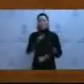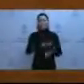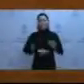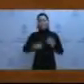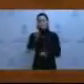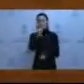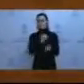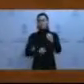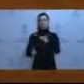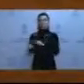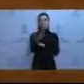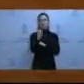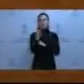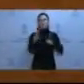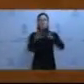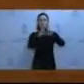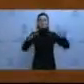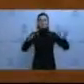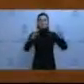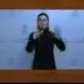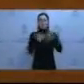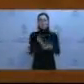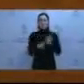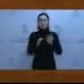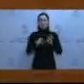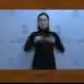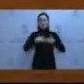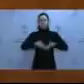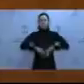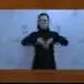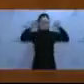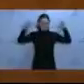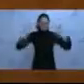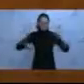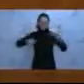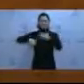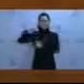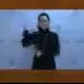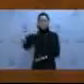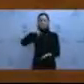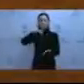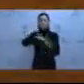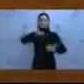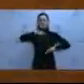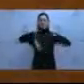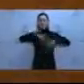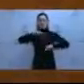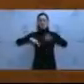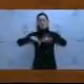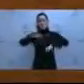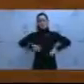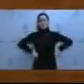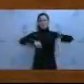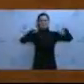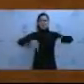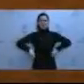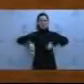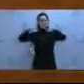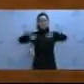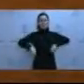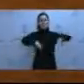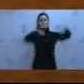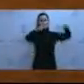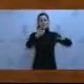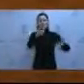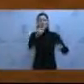de esta sociedad ha sido las operaciones industriales megalómanas de la época del señor Areces, de millones y millones de metros de suelo industrial